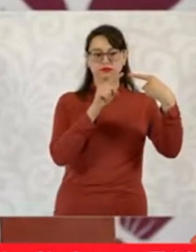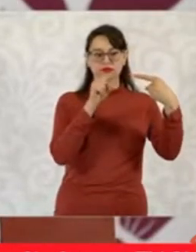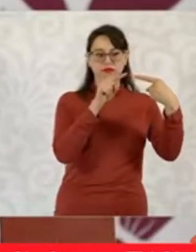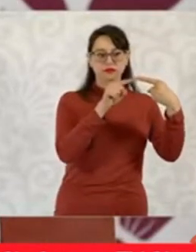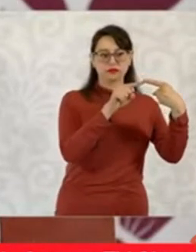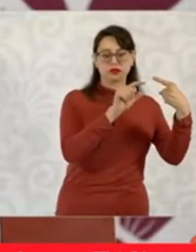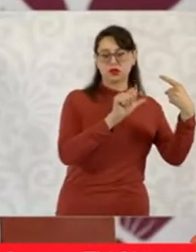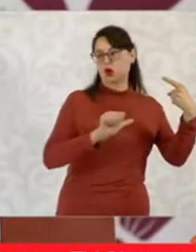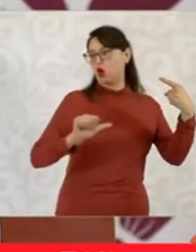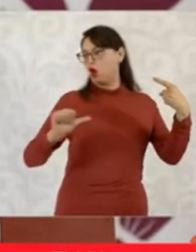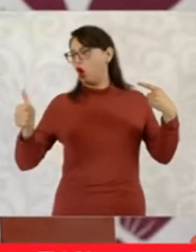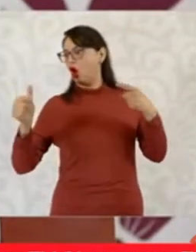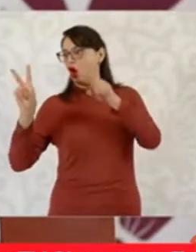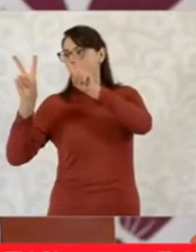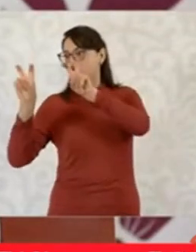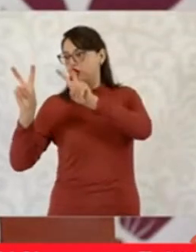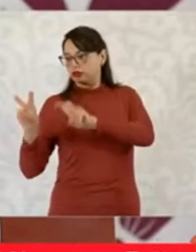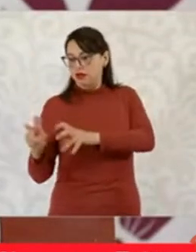trasladarse con otros.